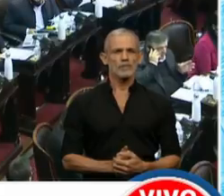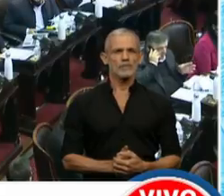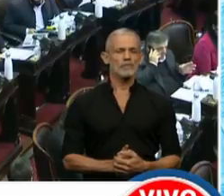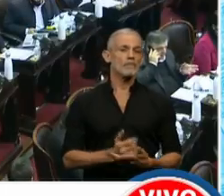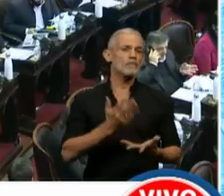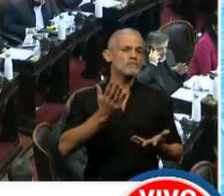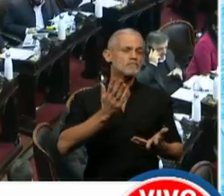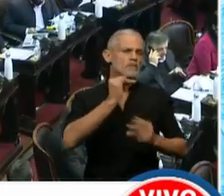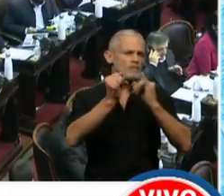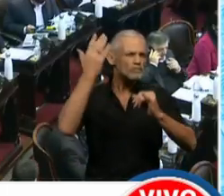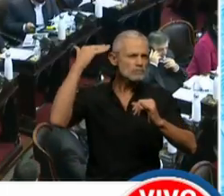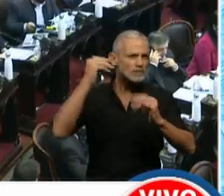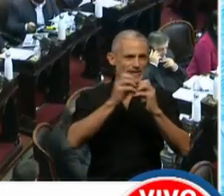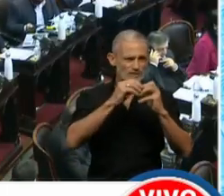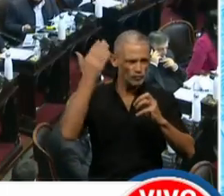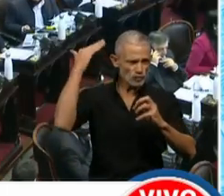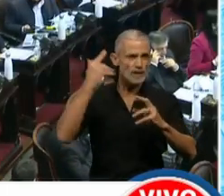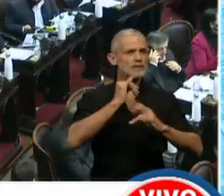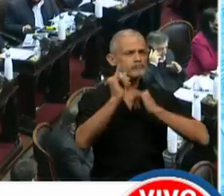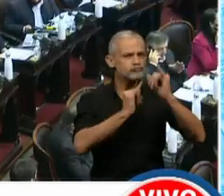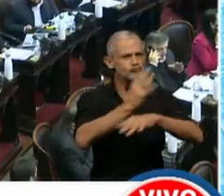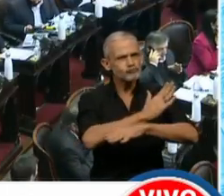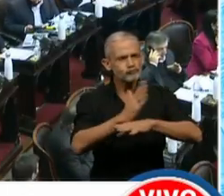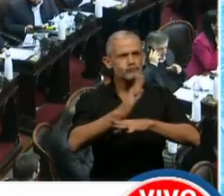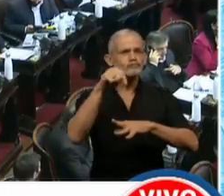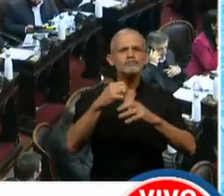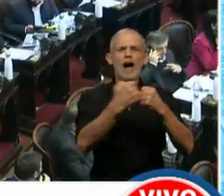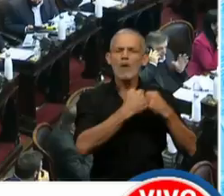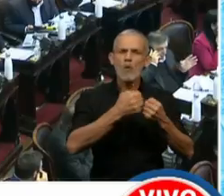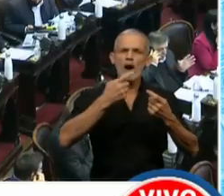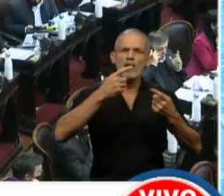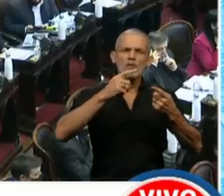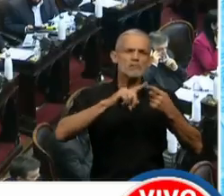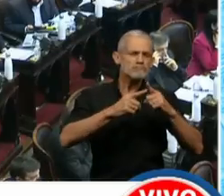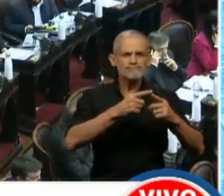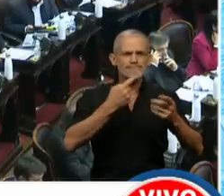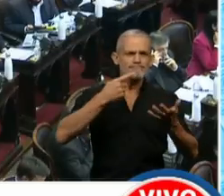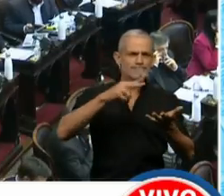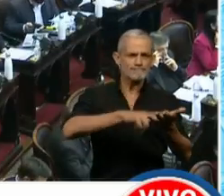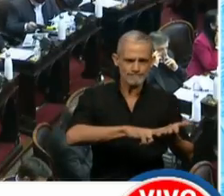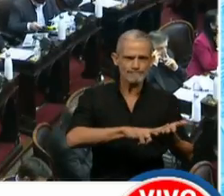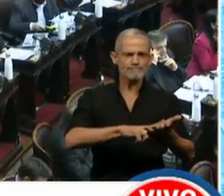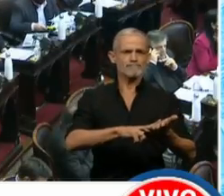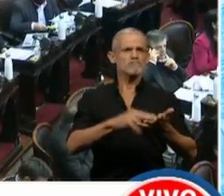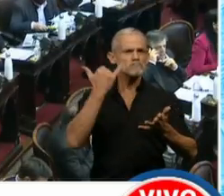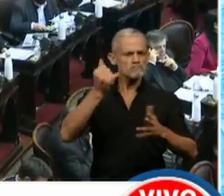explicamos el otro día que este consenso ya había sido